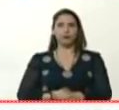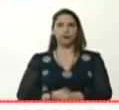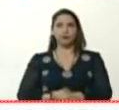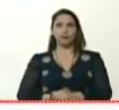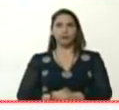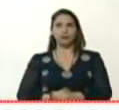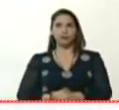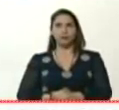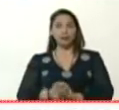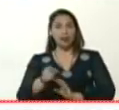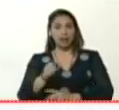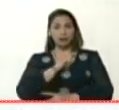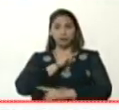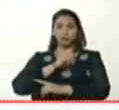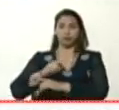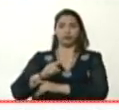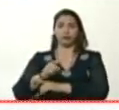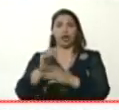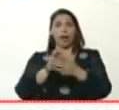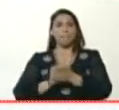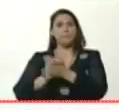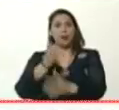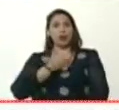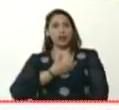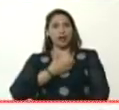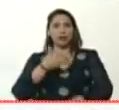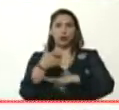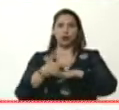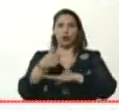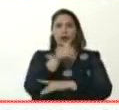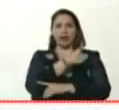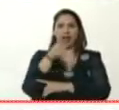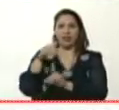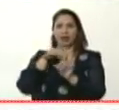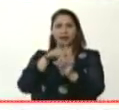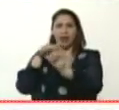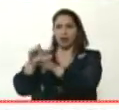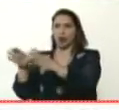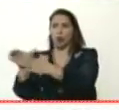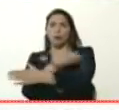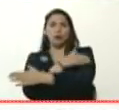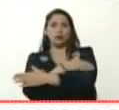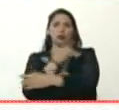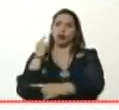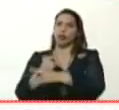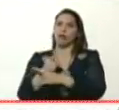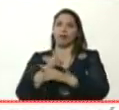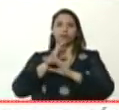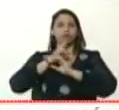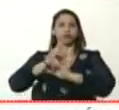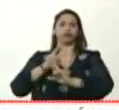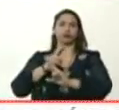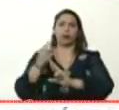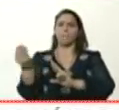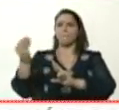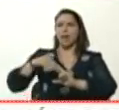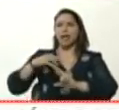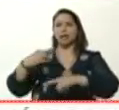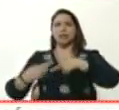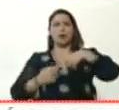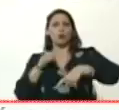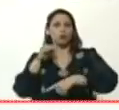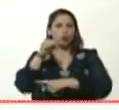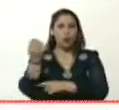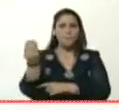y eso es una instrucción, compañeros alcaldes y gobernadores, cada ataque de la derecha tiene que ser respondido con más revolución, con